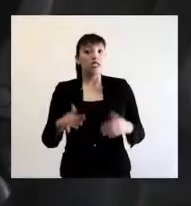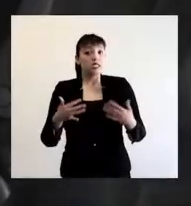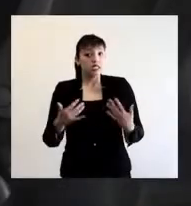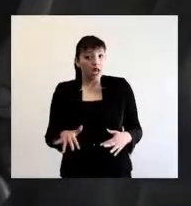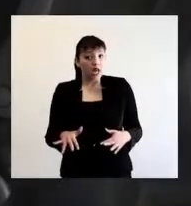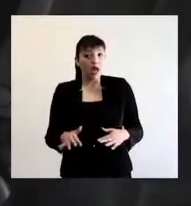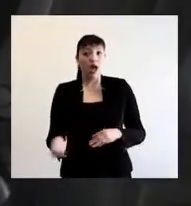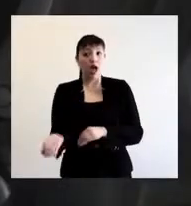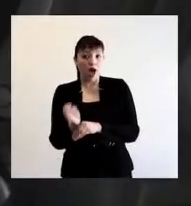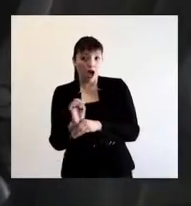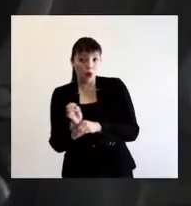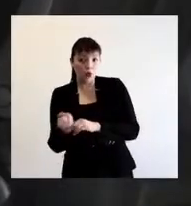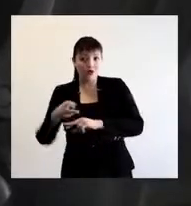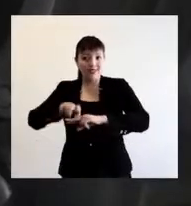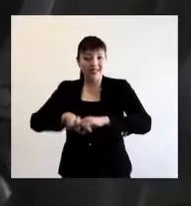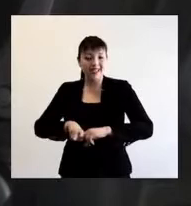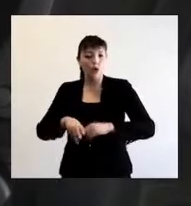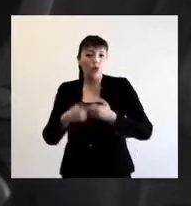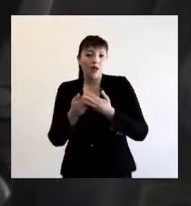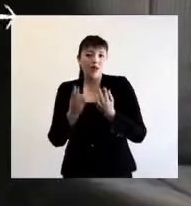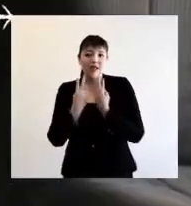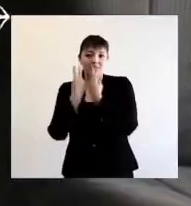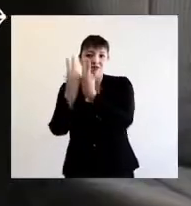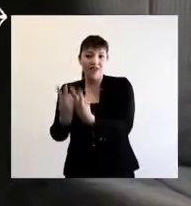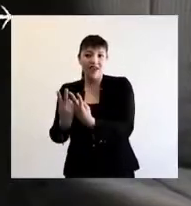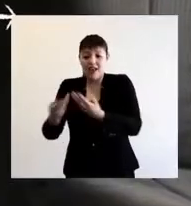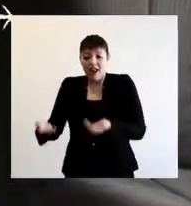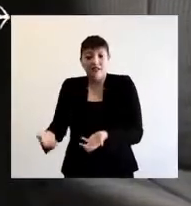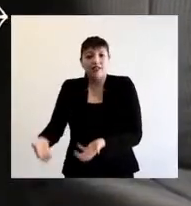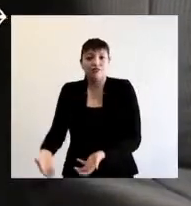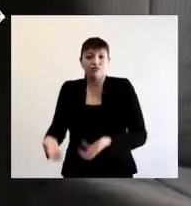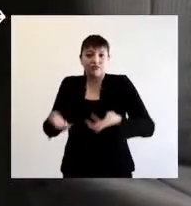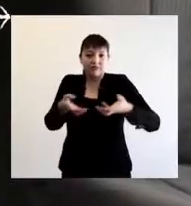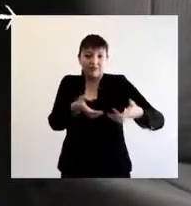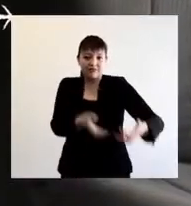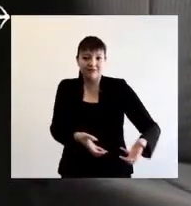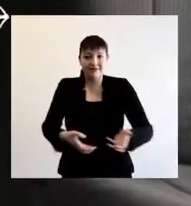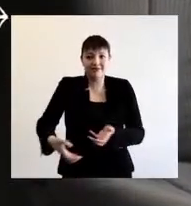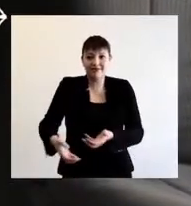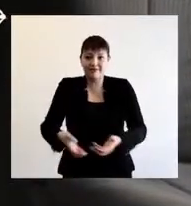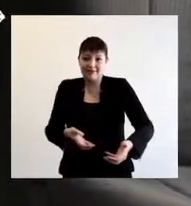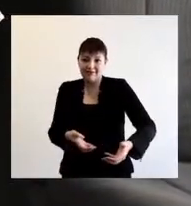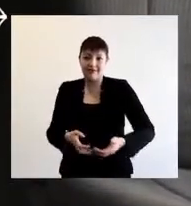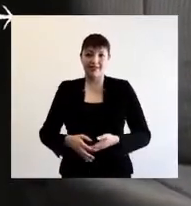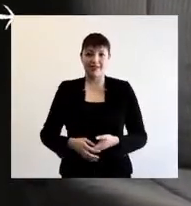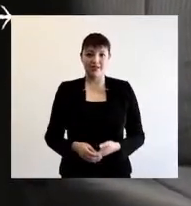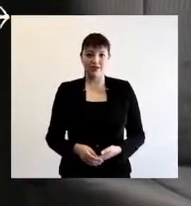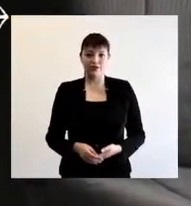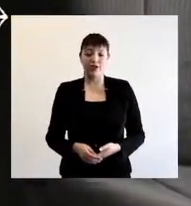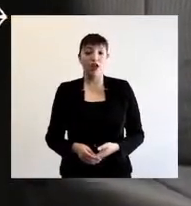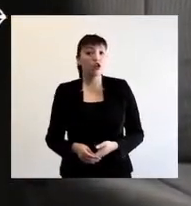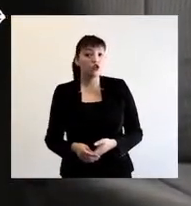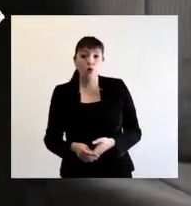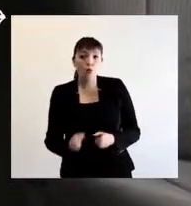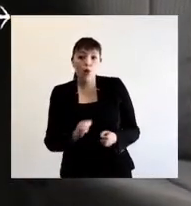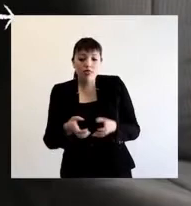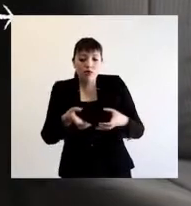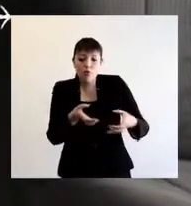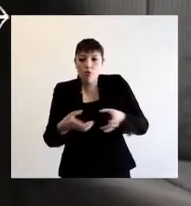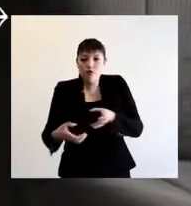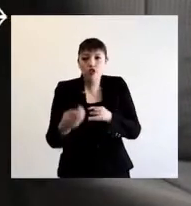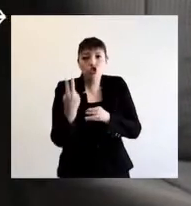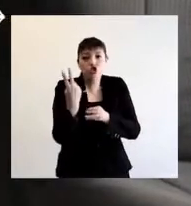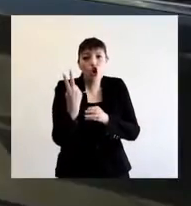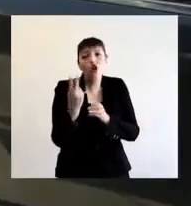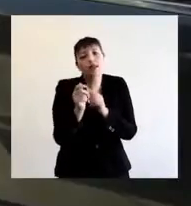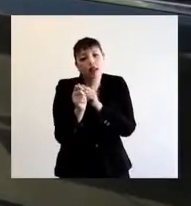Una vez instalada y antes de cualquier viaje, toma la base de la silla con las dos manos y muévela de un lado para otro. No debe